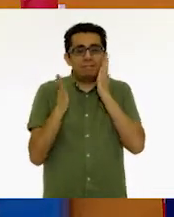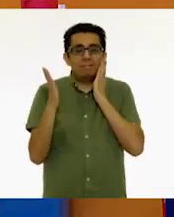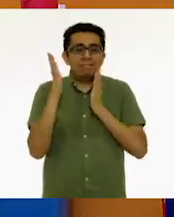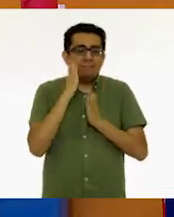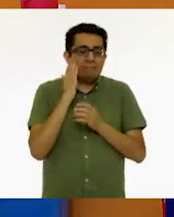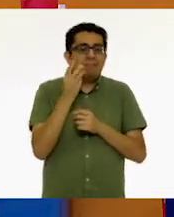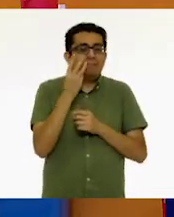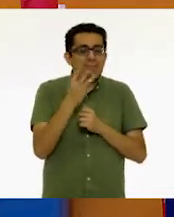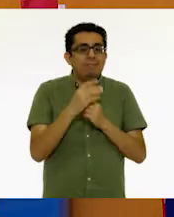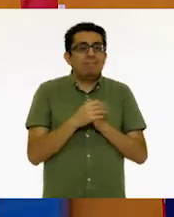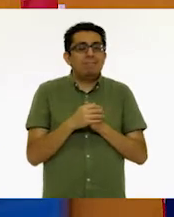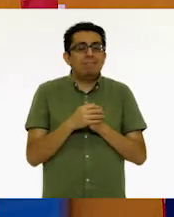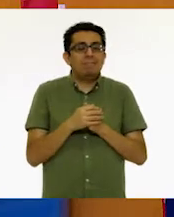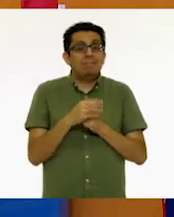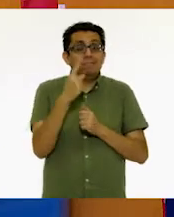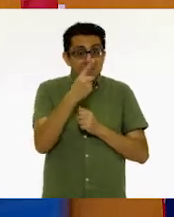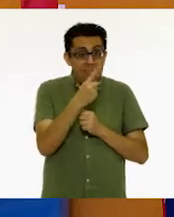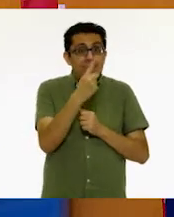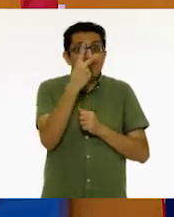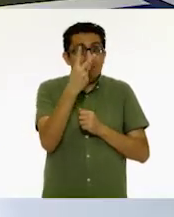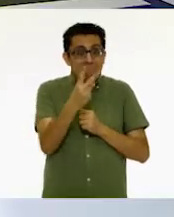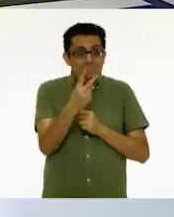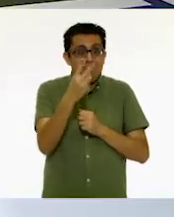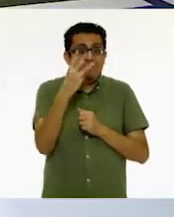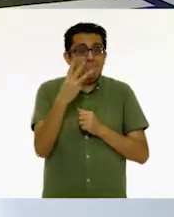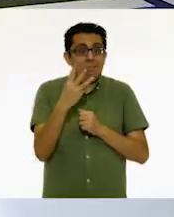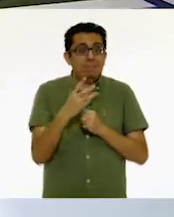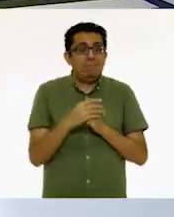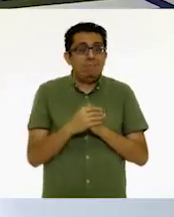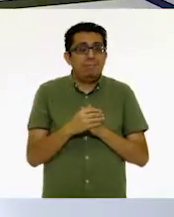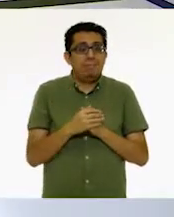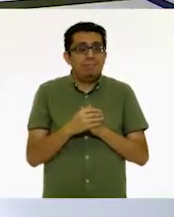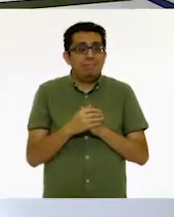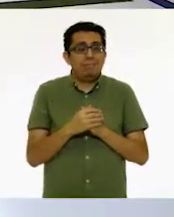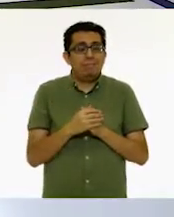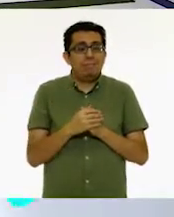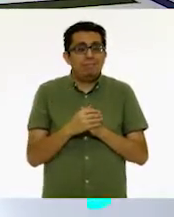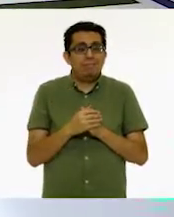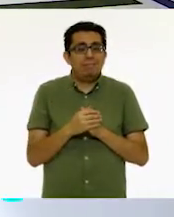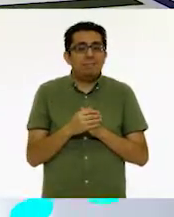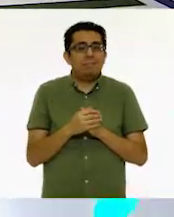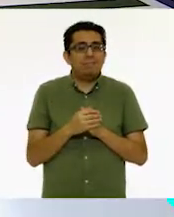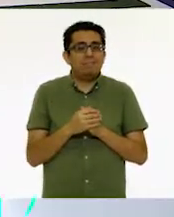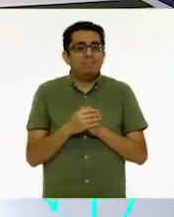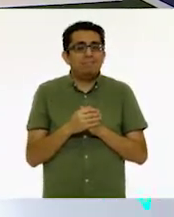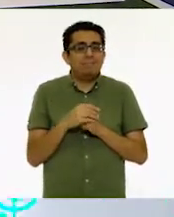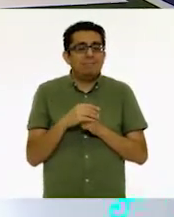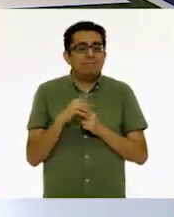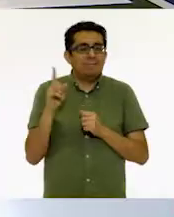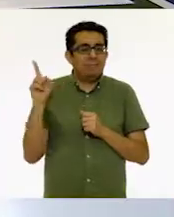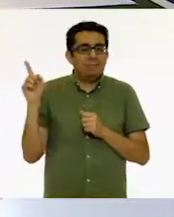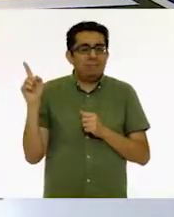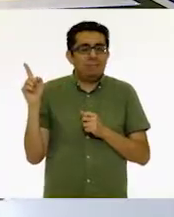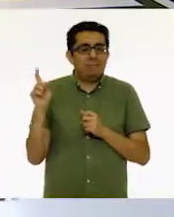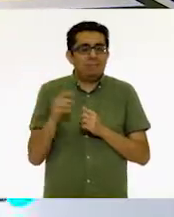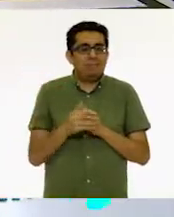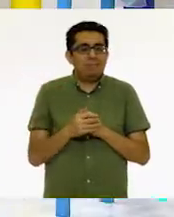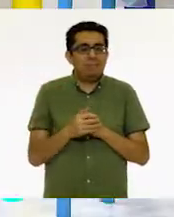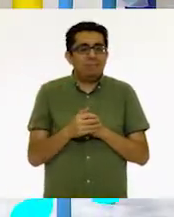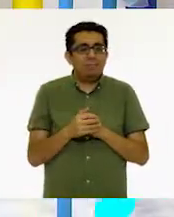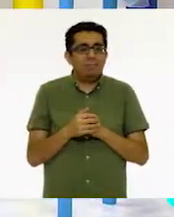¡Perfecto! Una, dos, tres. Pica piedra, pica aquí.